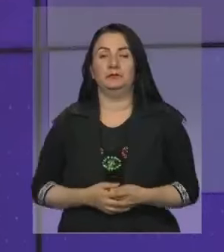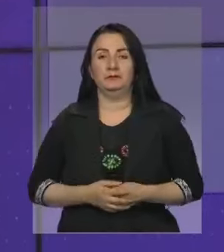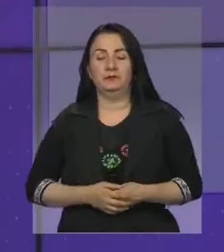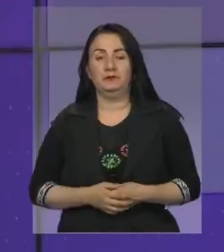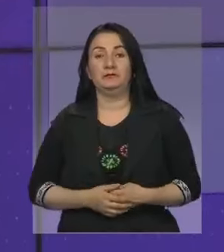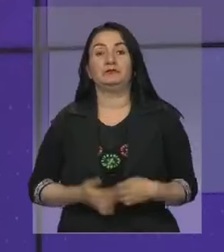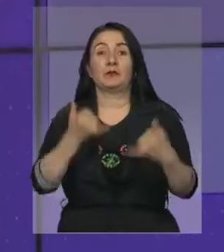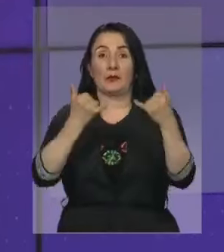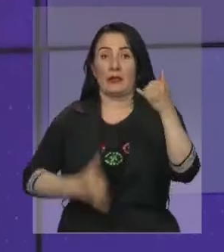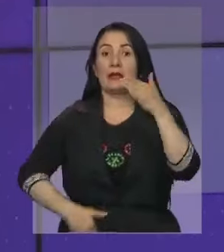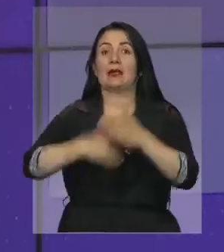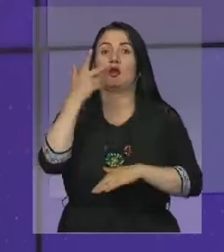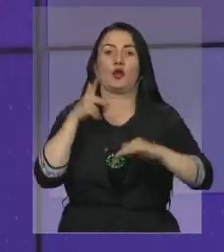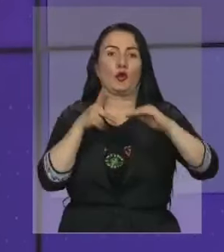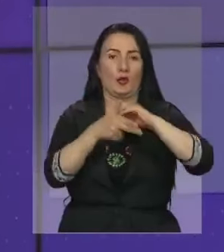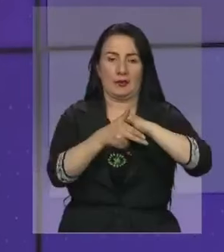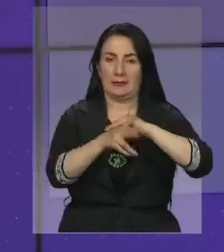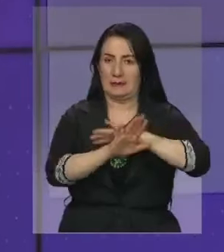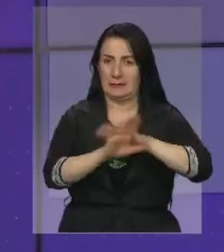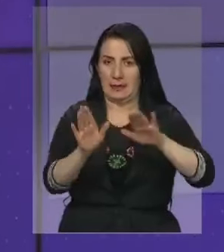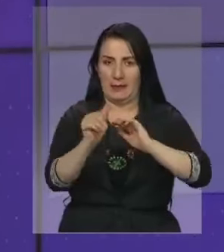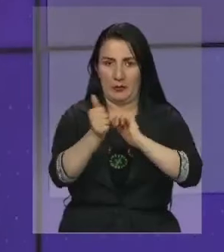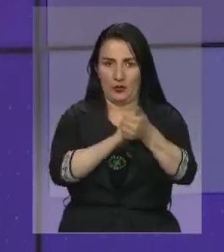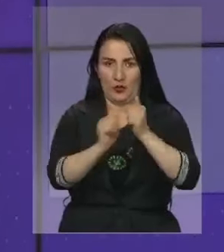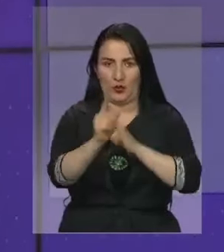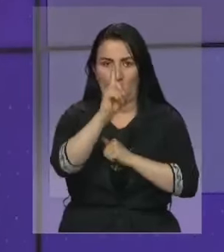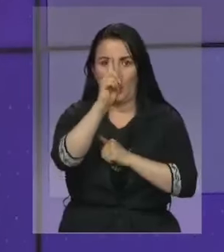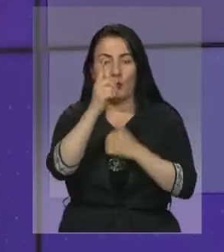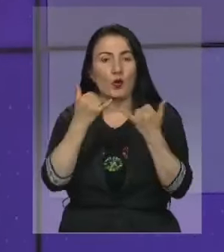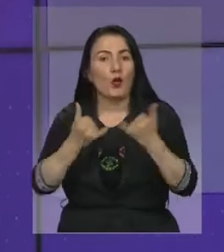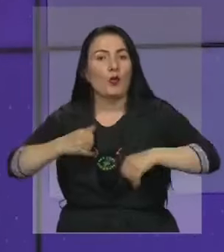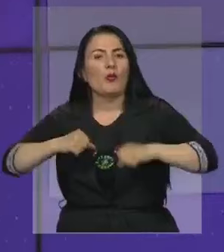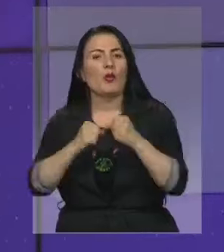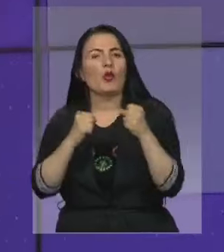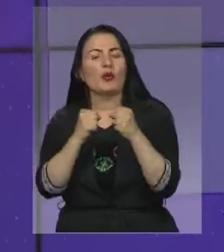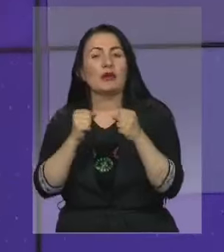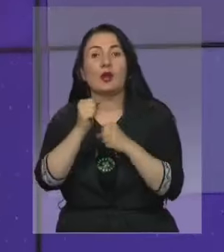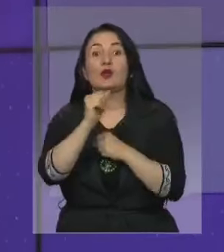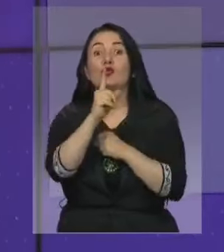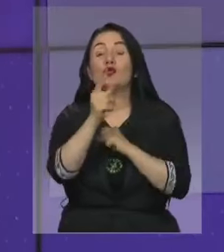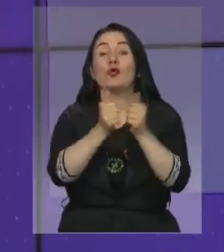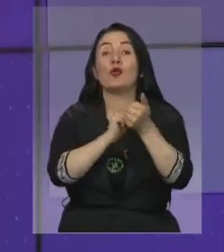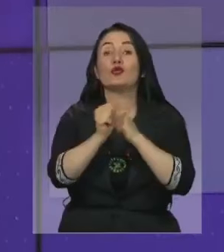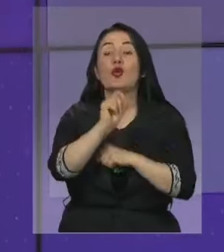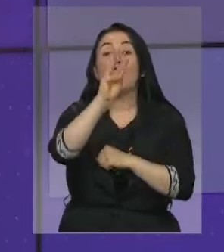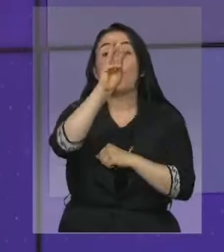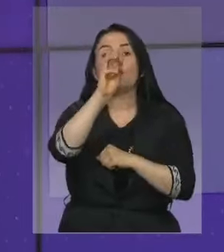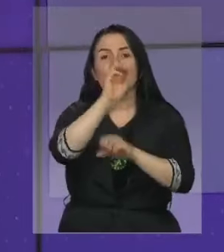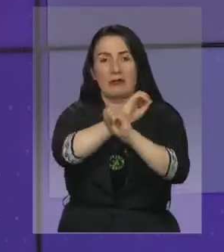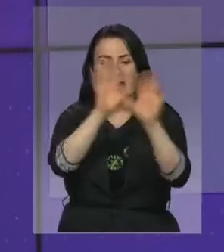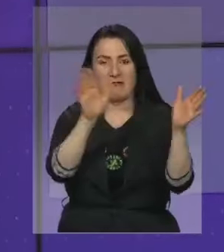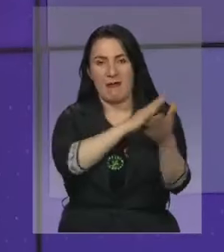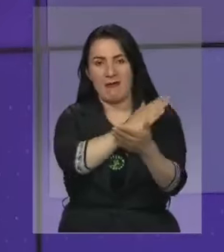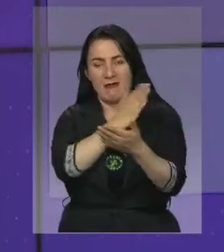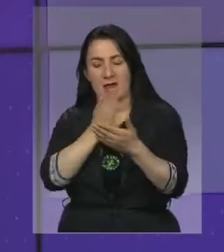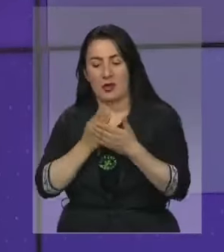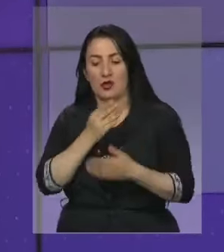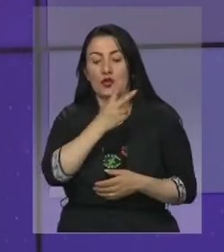anunciamos, hoy iniciaron los cortes sectoriales por el racionamiento de agua en Bogotá. El turno 1 inició a las 8 de la mañana